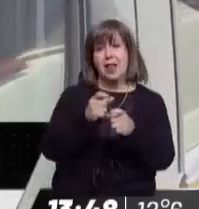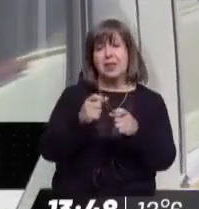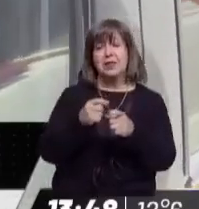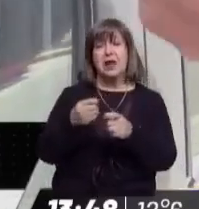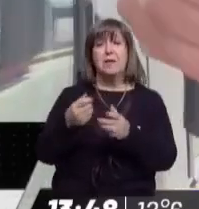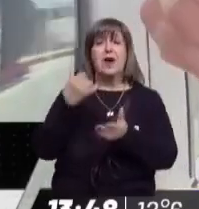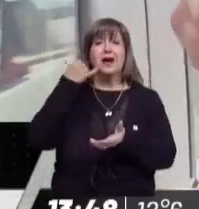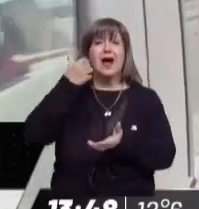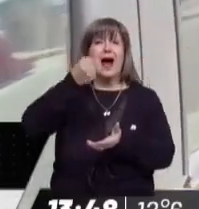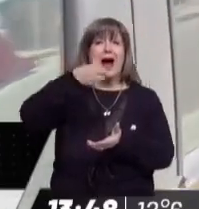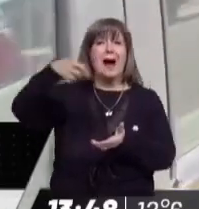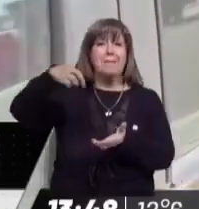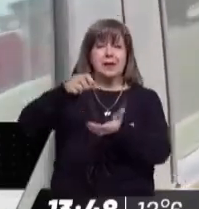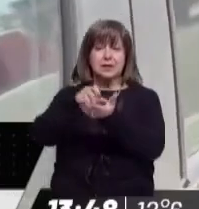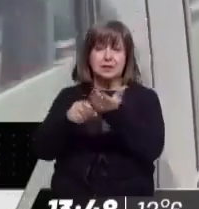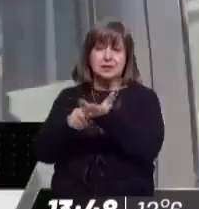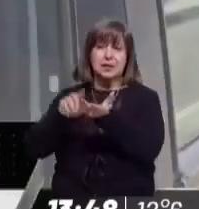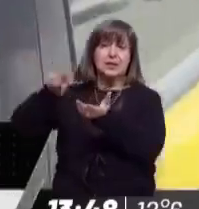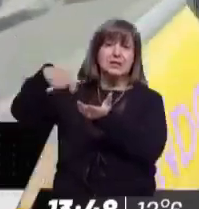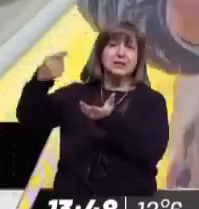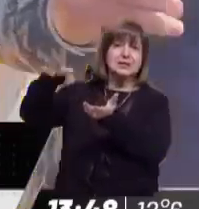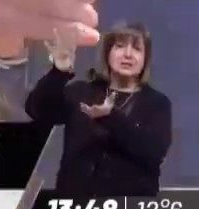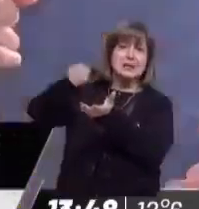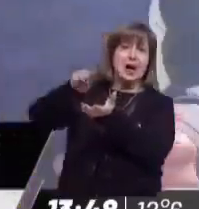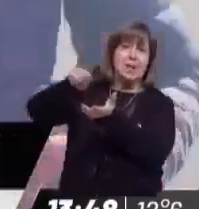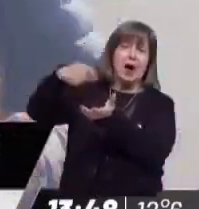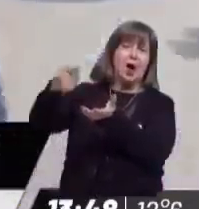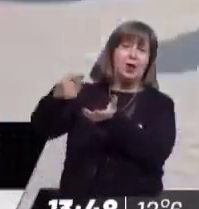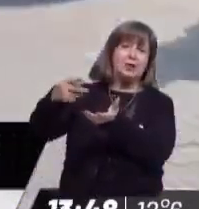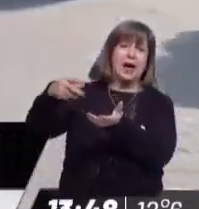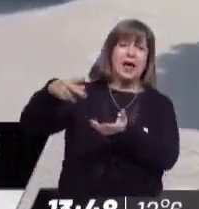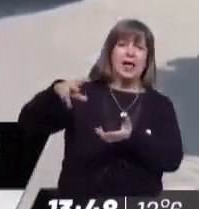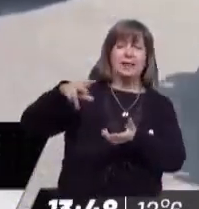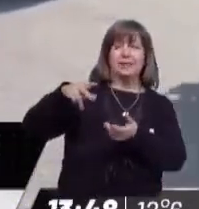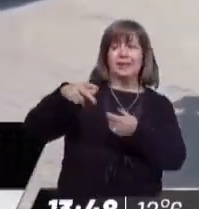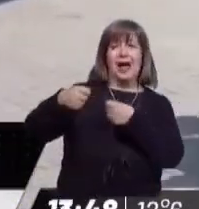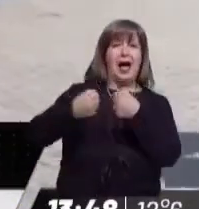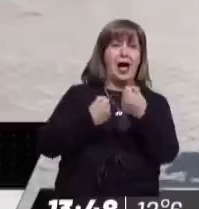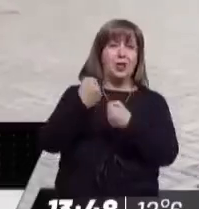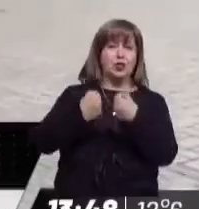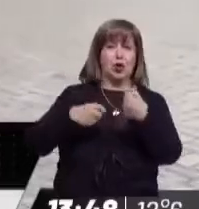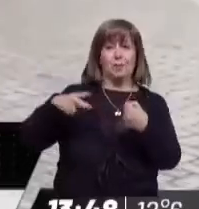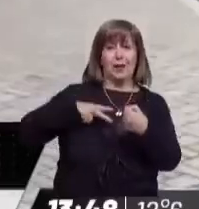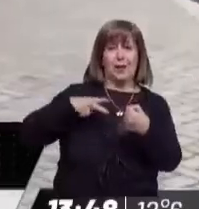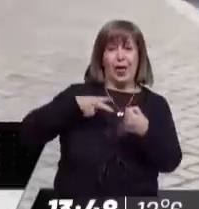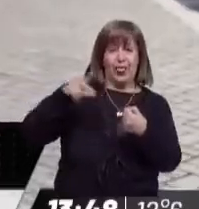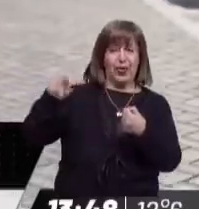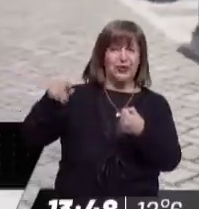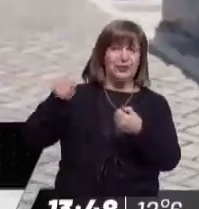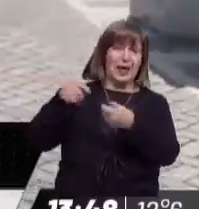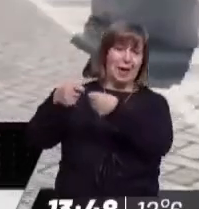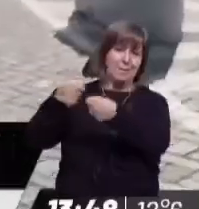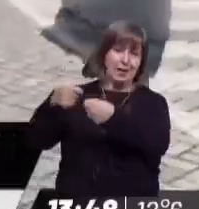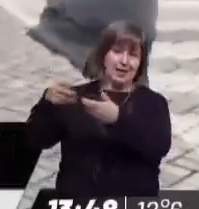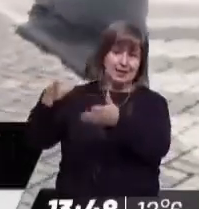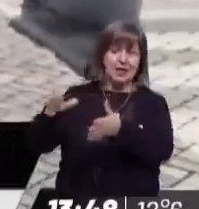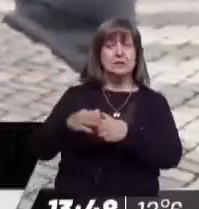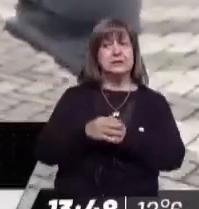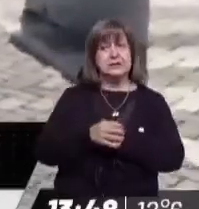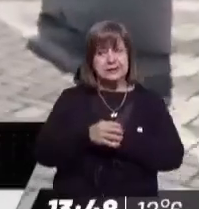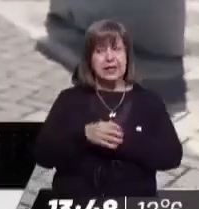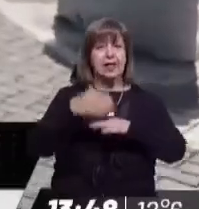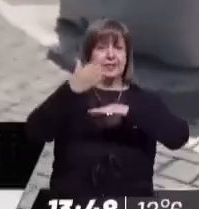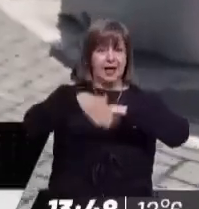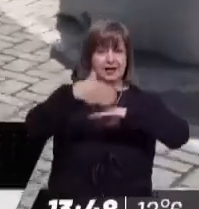aplicaciones. Bien, bueno, muchas gracias por el testimonio. Bueno, esto es alguno de los testimonios, según una medición que venimos realizando con el servicio de taxis